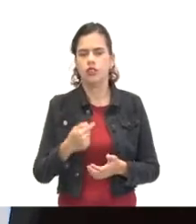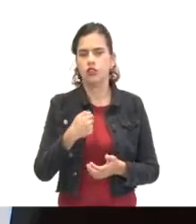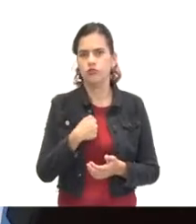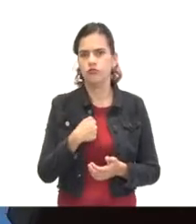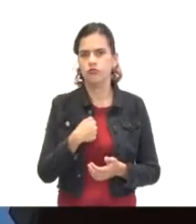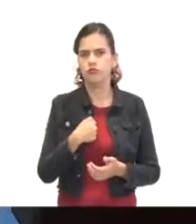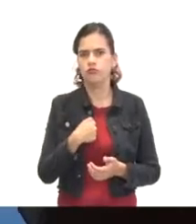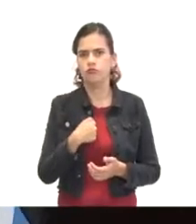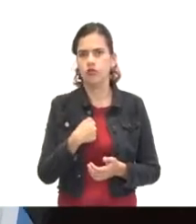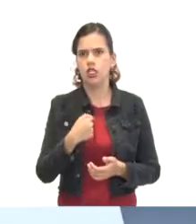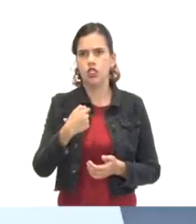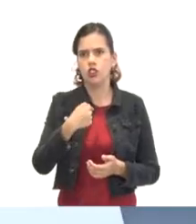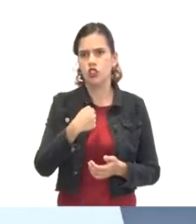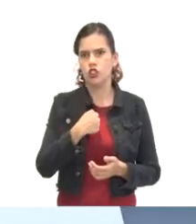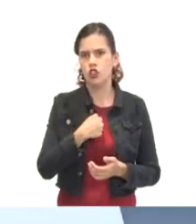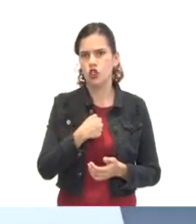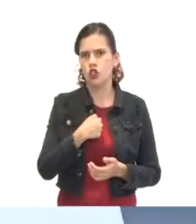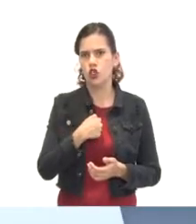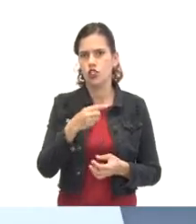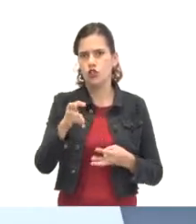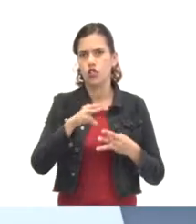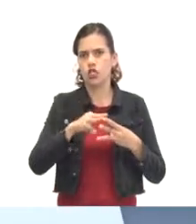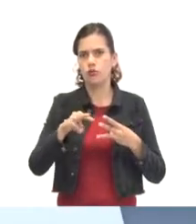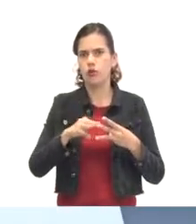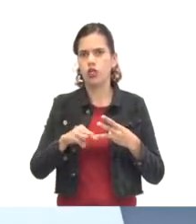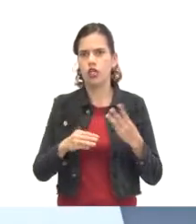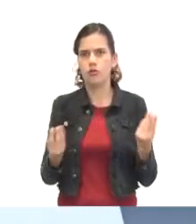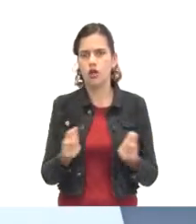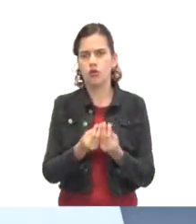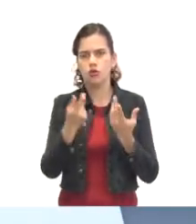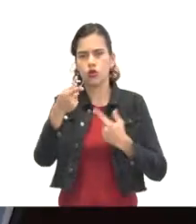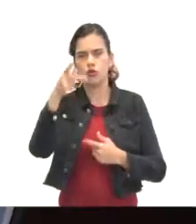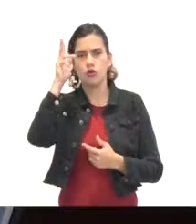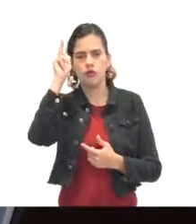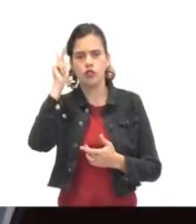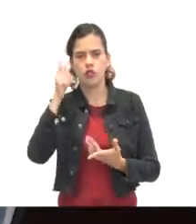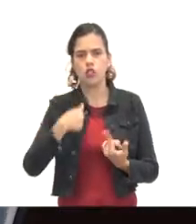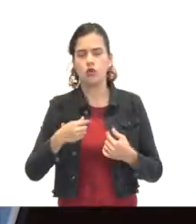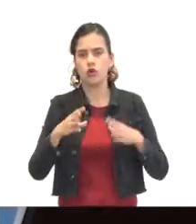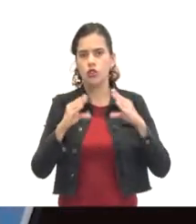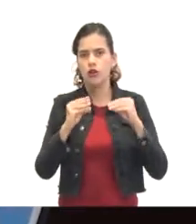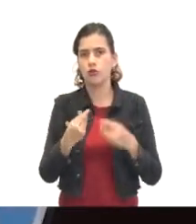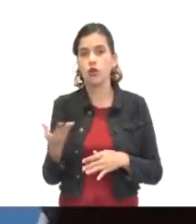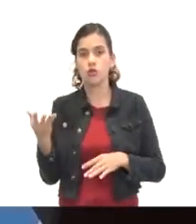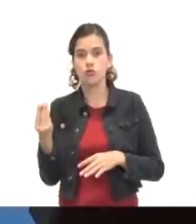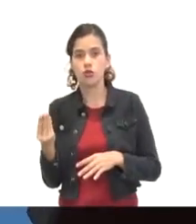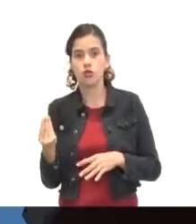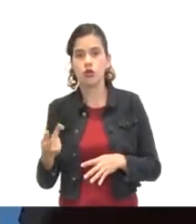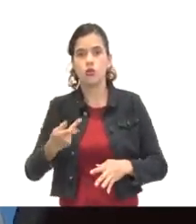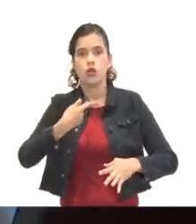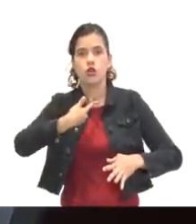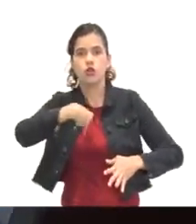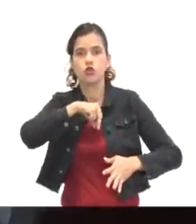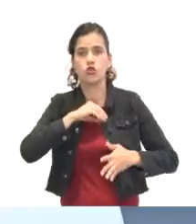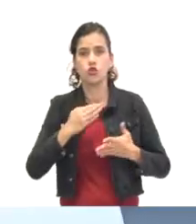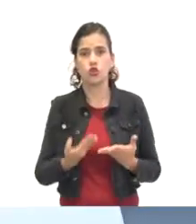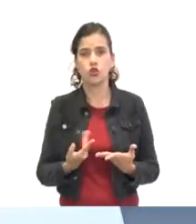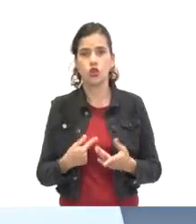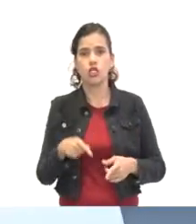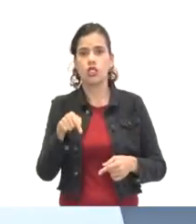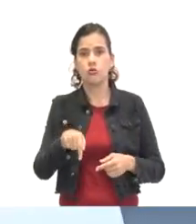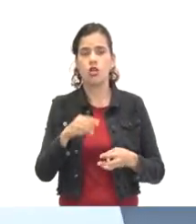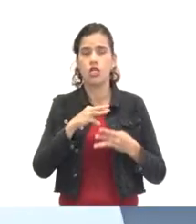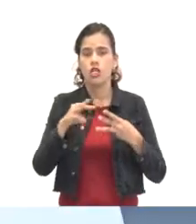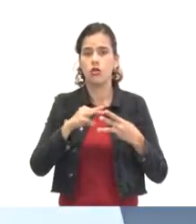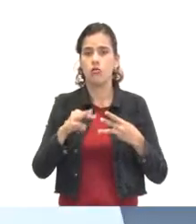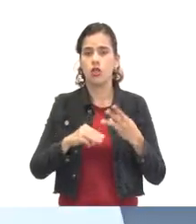Ejemplo, yo estoy en el programa con Edinson Vázquez. Es un ejemplo. Y cuando hablamos de plural, hablamos de nosotros. Nosotros estamos